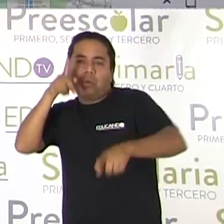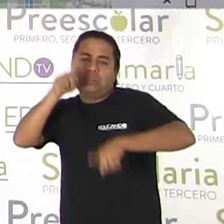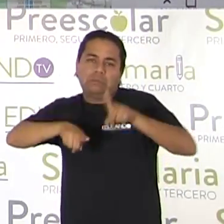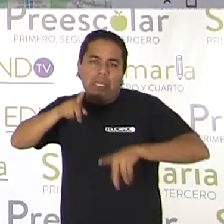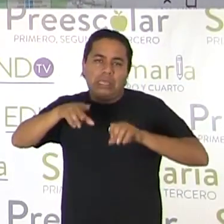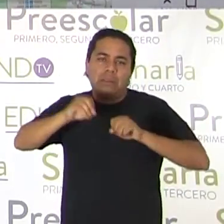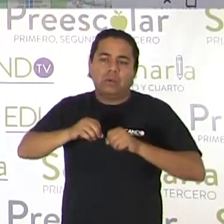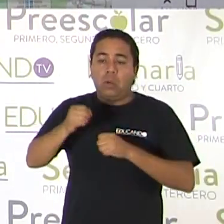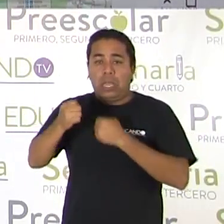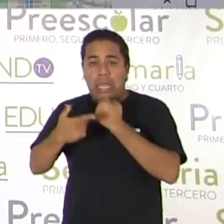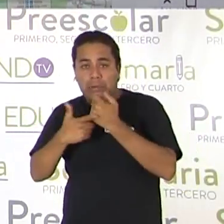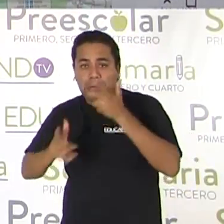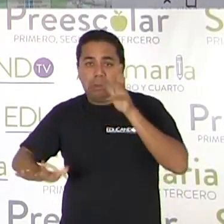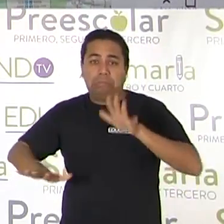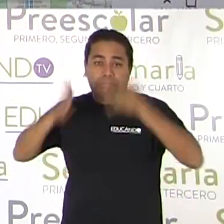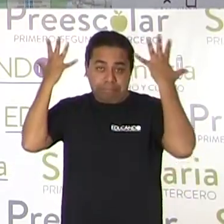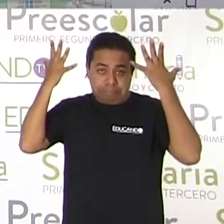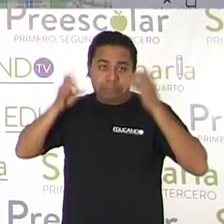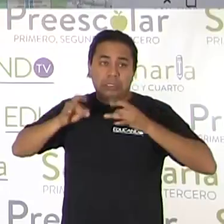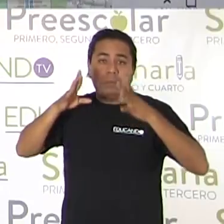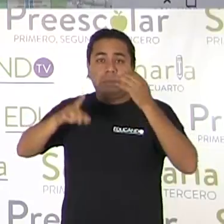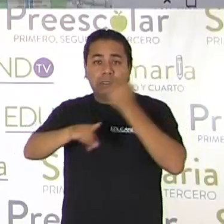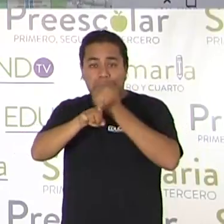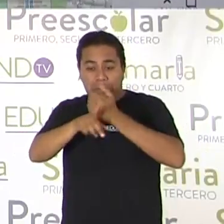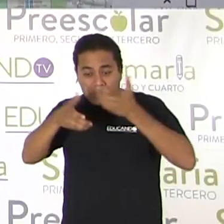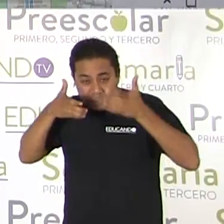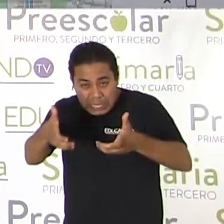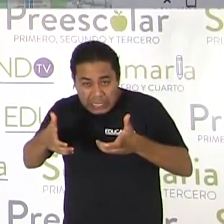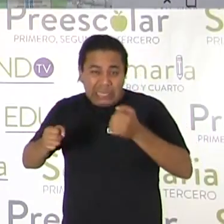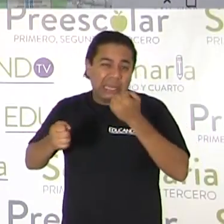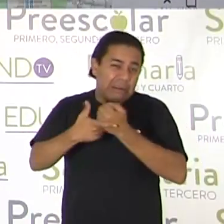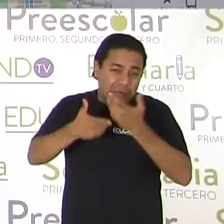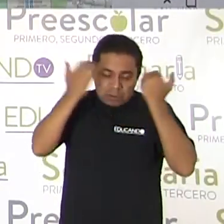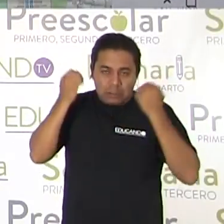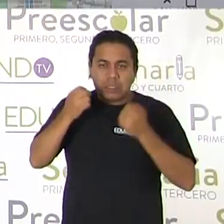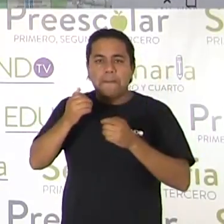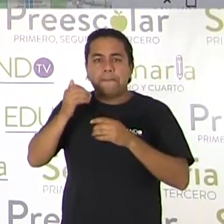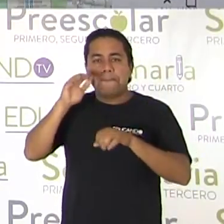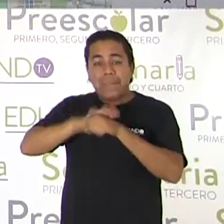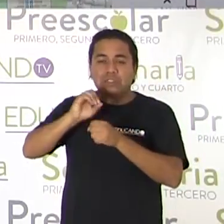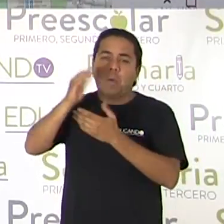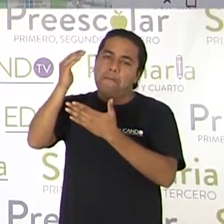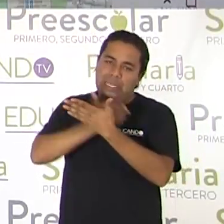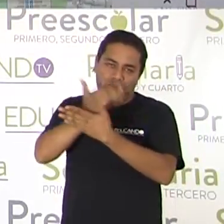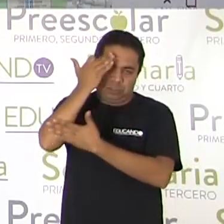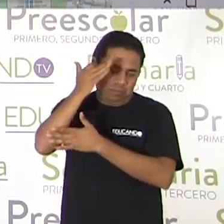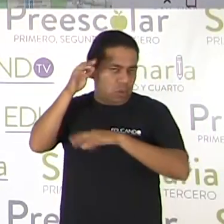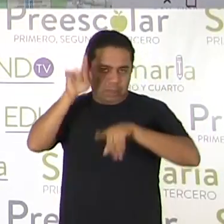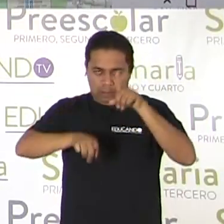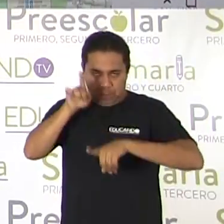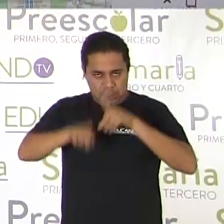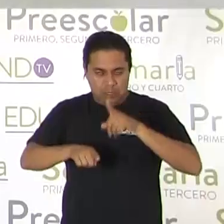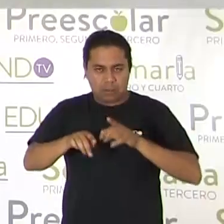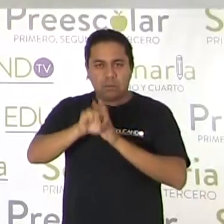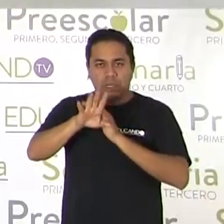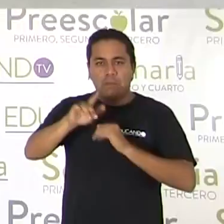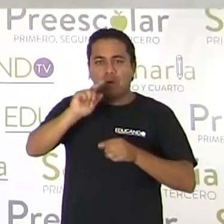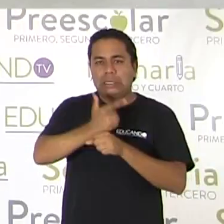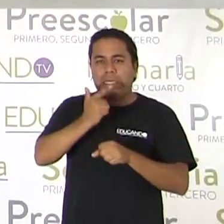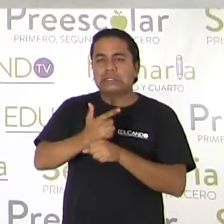hay algún problema en las carreteras, pues nos podrá tomar más o menos tiempo. En este caso, viajando en taxi